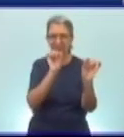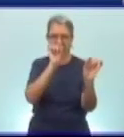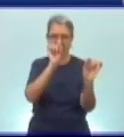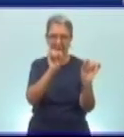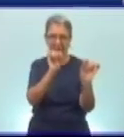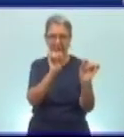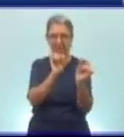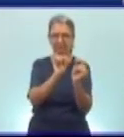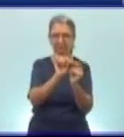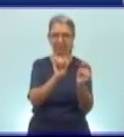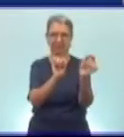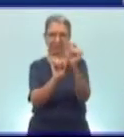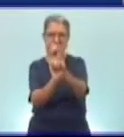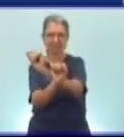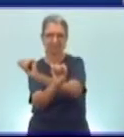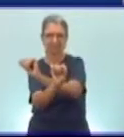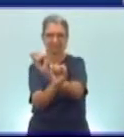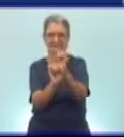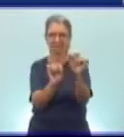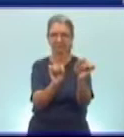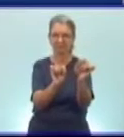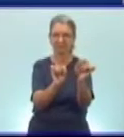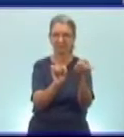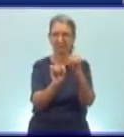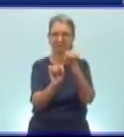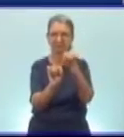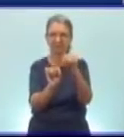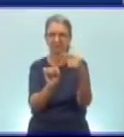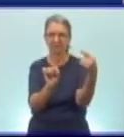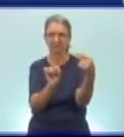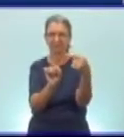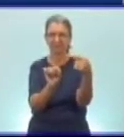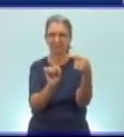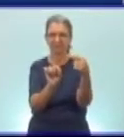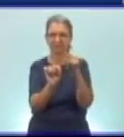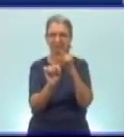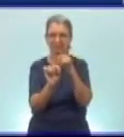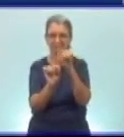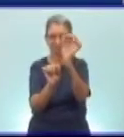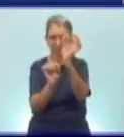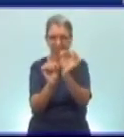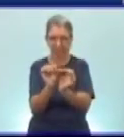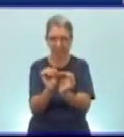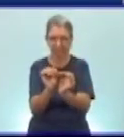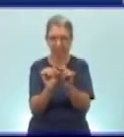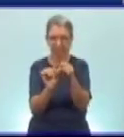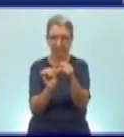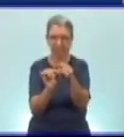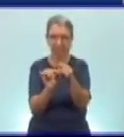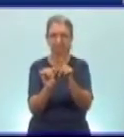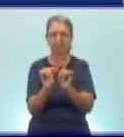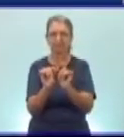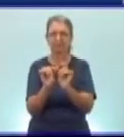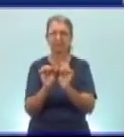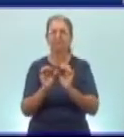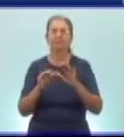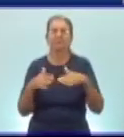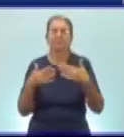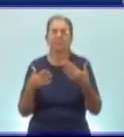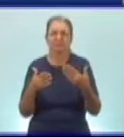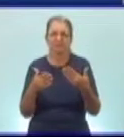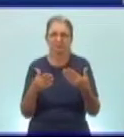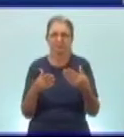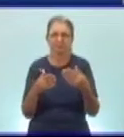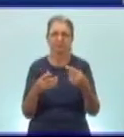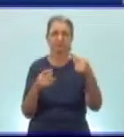equilibrio, rebasa su posición de equilibrio, bueno, pues el signo menos se hace presente, pues indica que tenemos que dirigirnos hacia, o que la